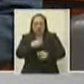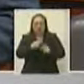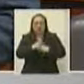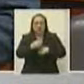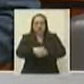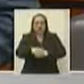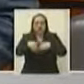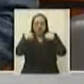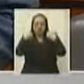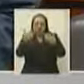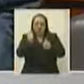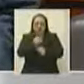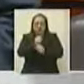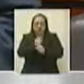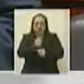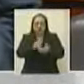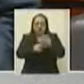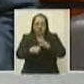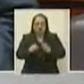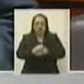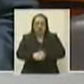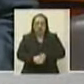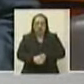también felicitar esas acciones que se...